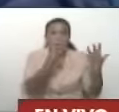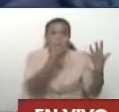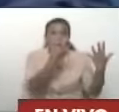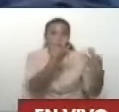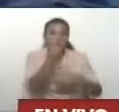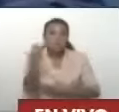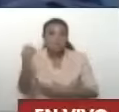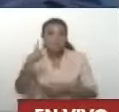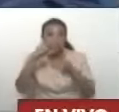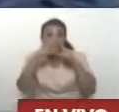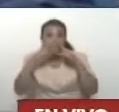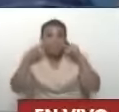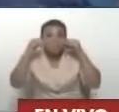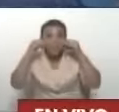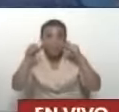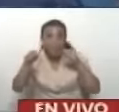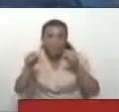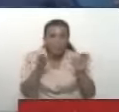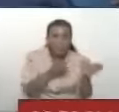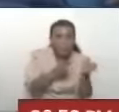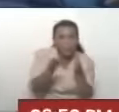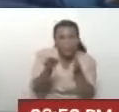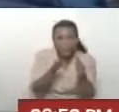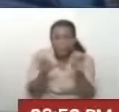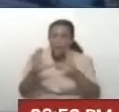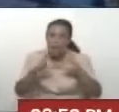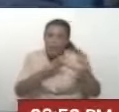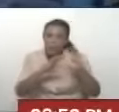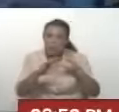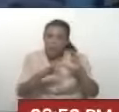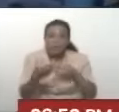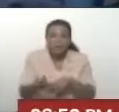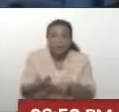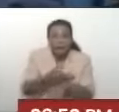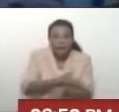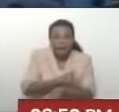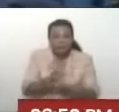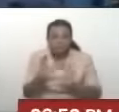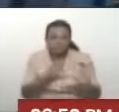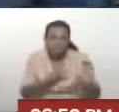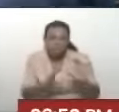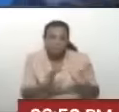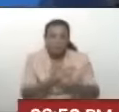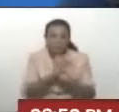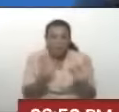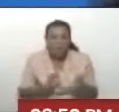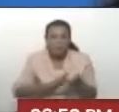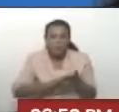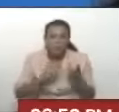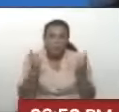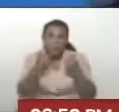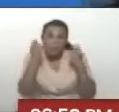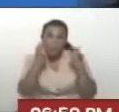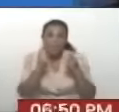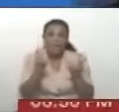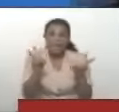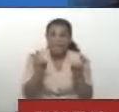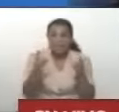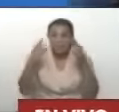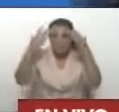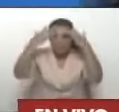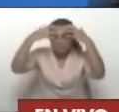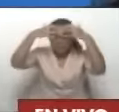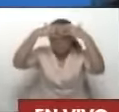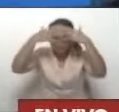enseñó bastante por ahí por donde podemos ir. Nos estuvimos conversando, bueno, previamente a esto, buscamos promover también la salud